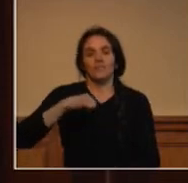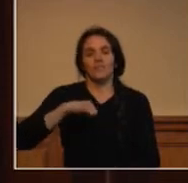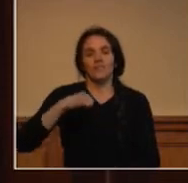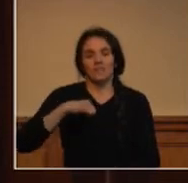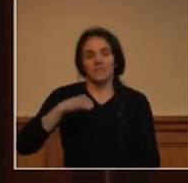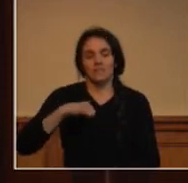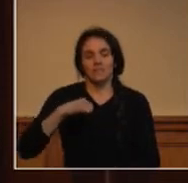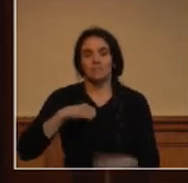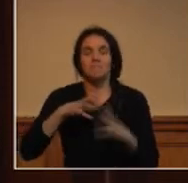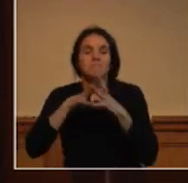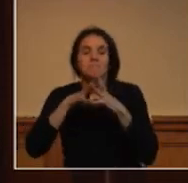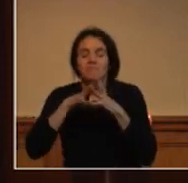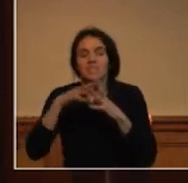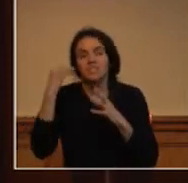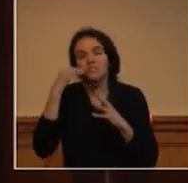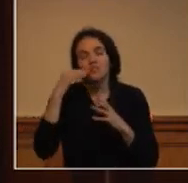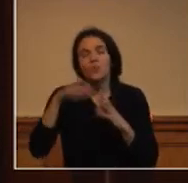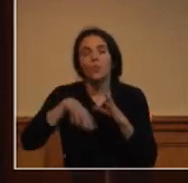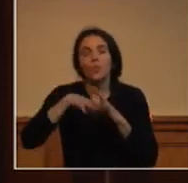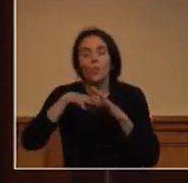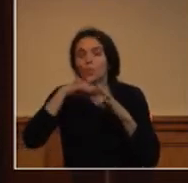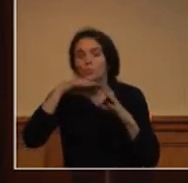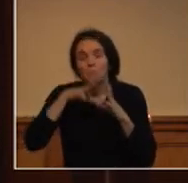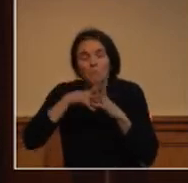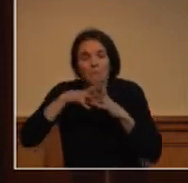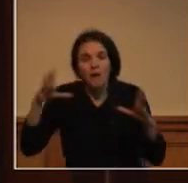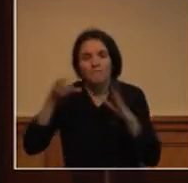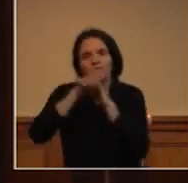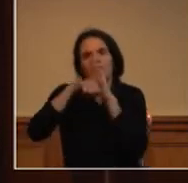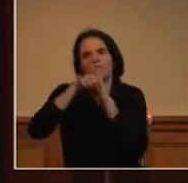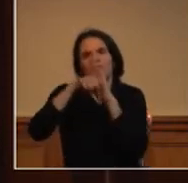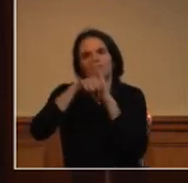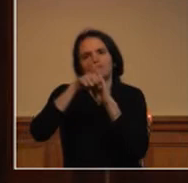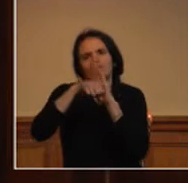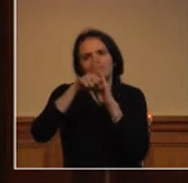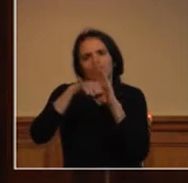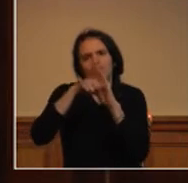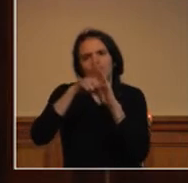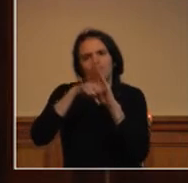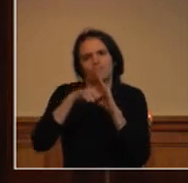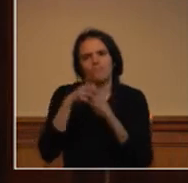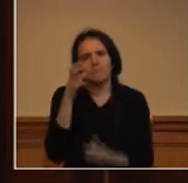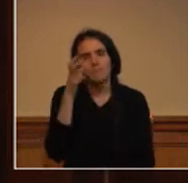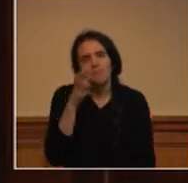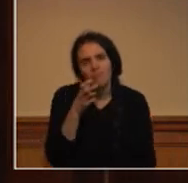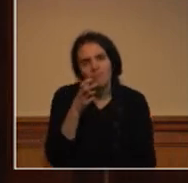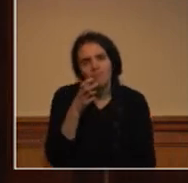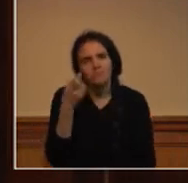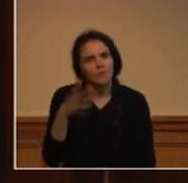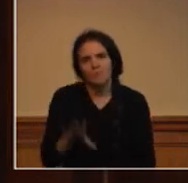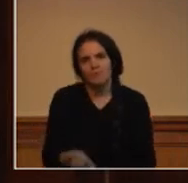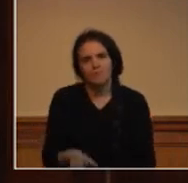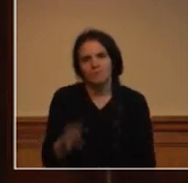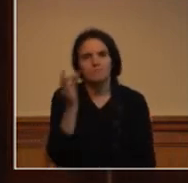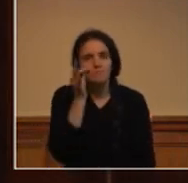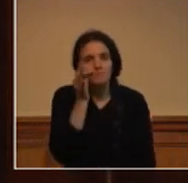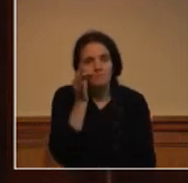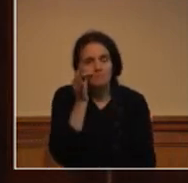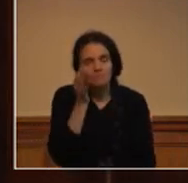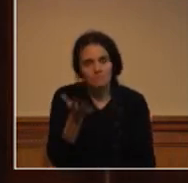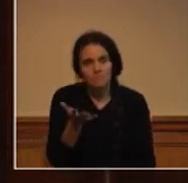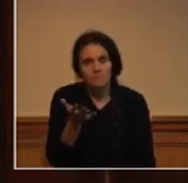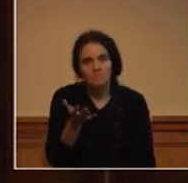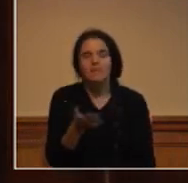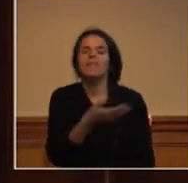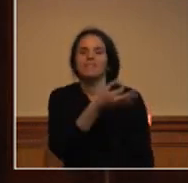actividad privilegiada es ver videos pasivamente. Y nos lo decía Ricardo un poquito cuando empezó este